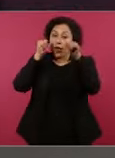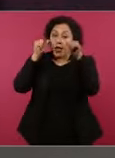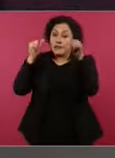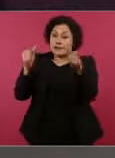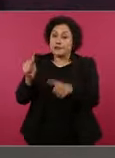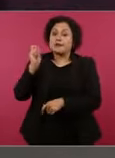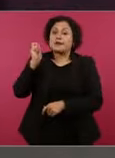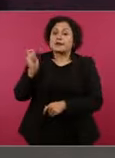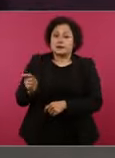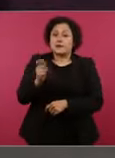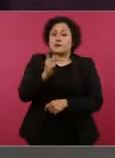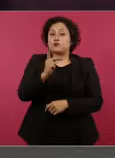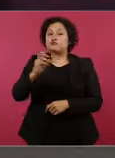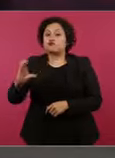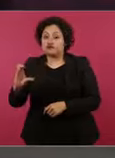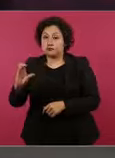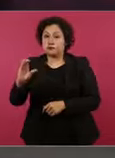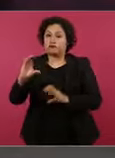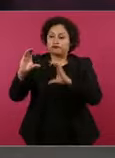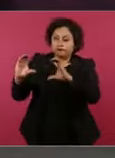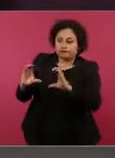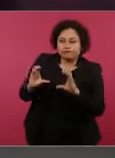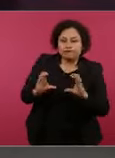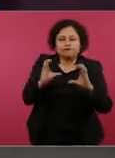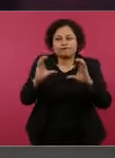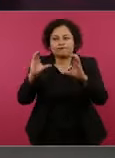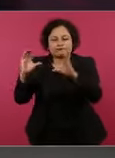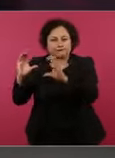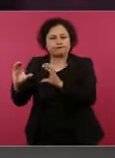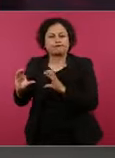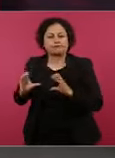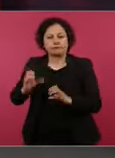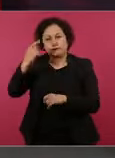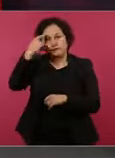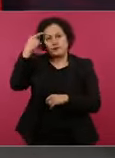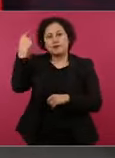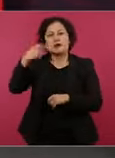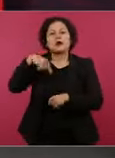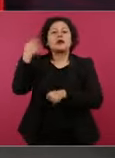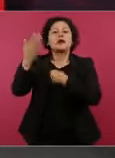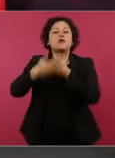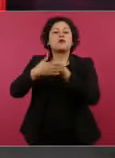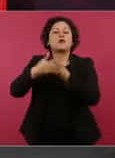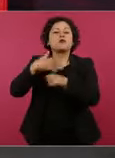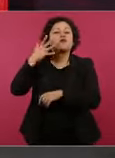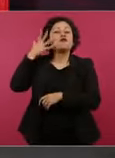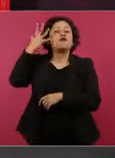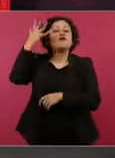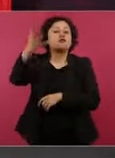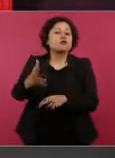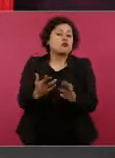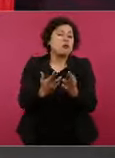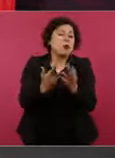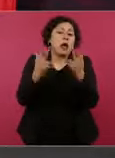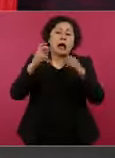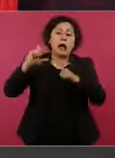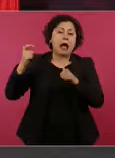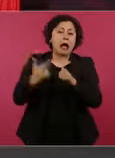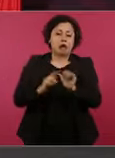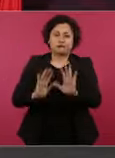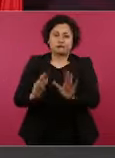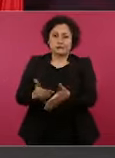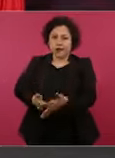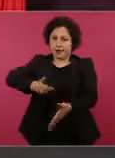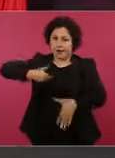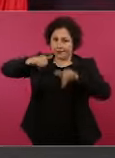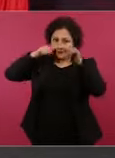para evitar cualquier desgracia. y tiene que haber una salida. Y ese es el